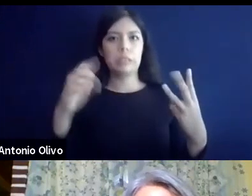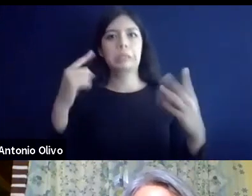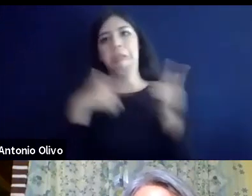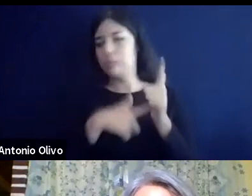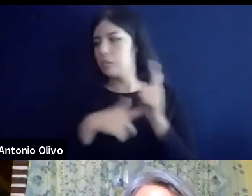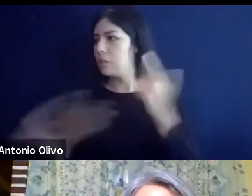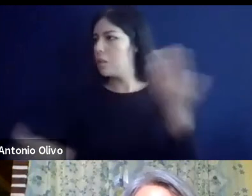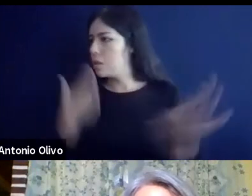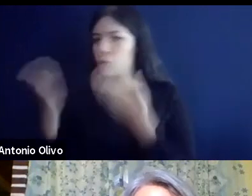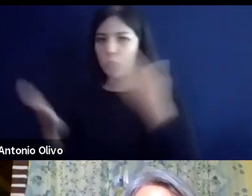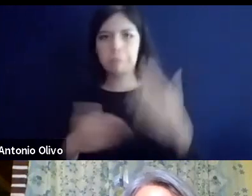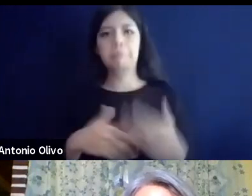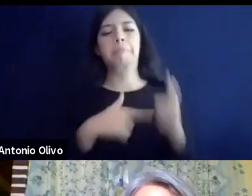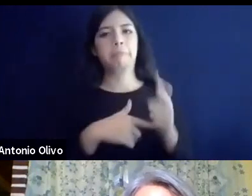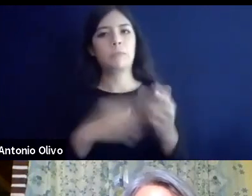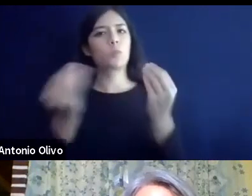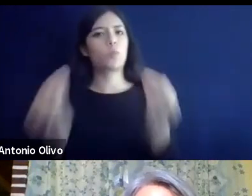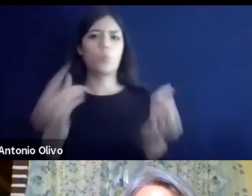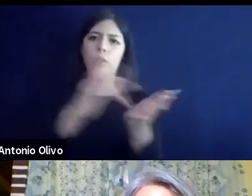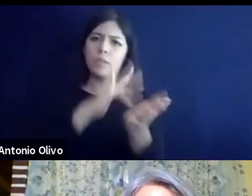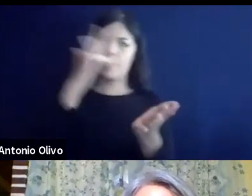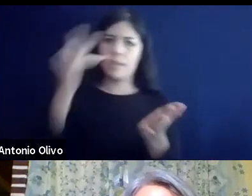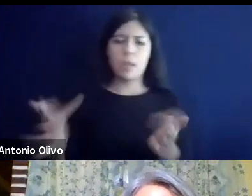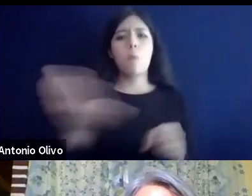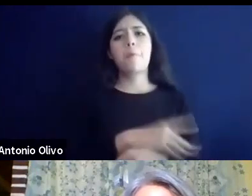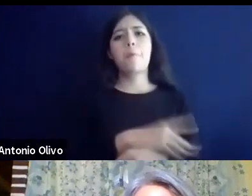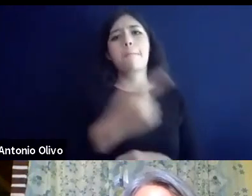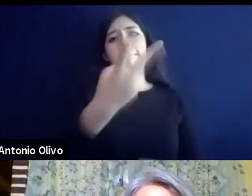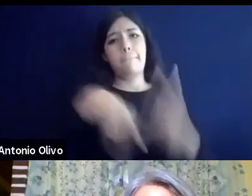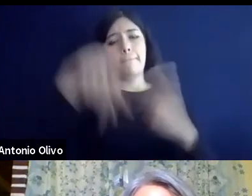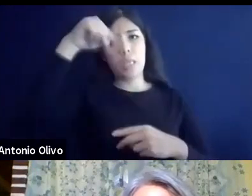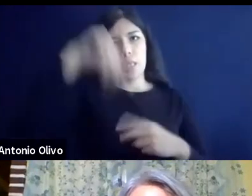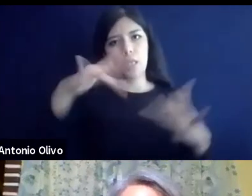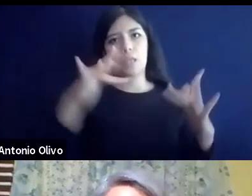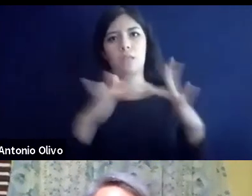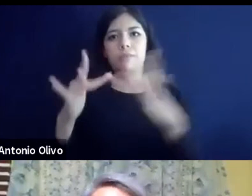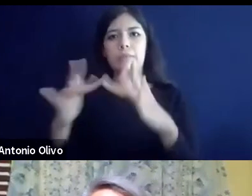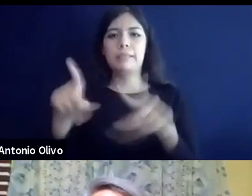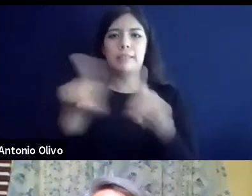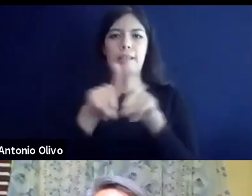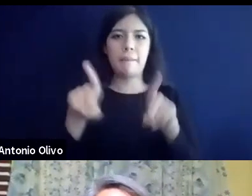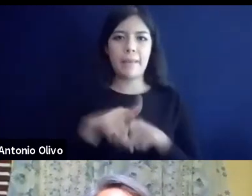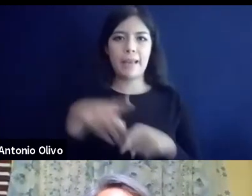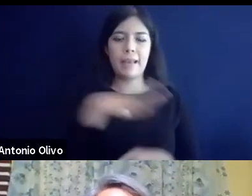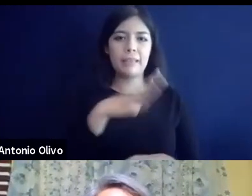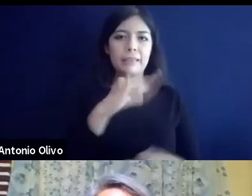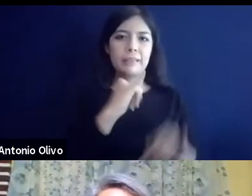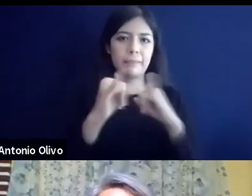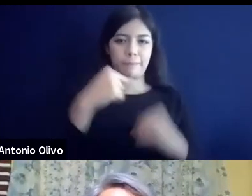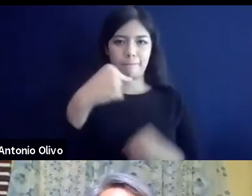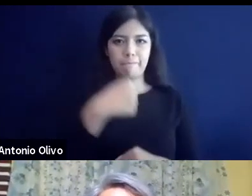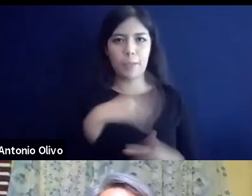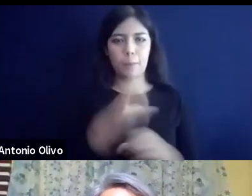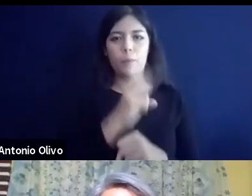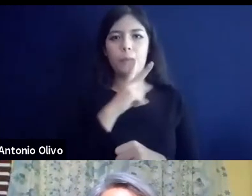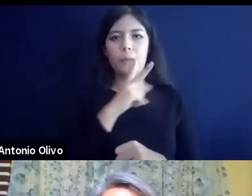les agradezco esta presencia, su presencia en el seminario, y también pues a Vanessa le damos las gracias por habernos apoyado